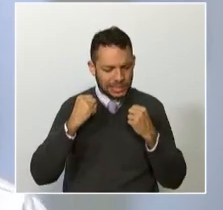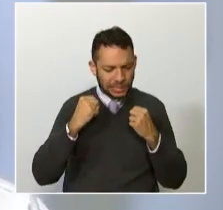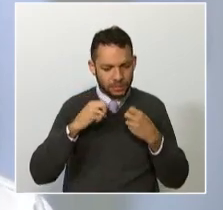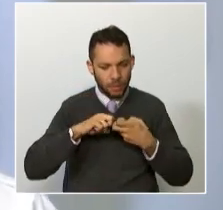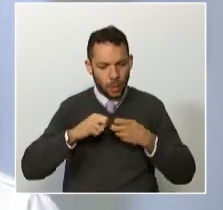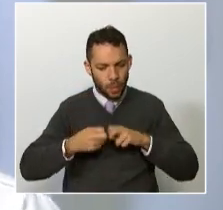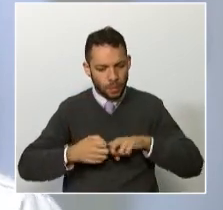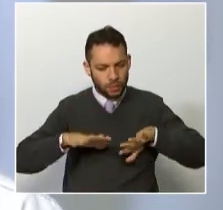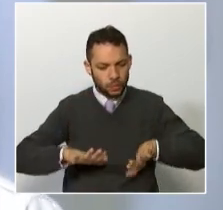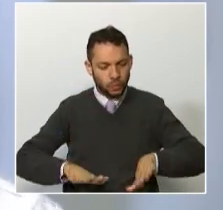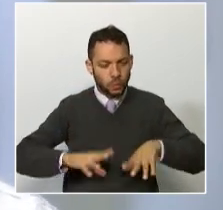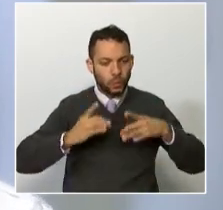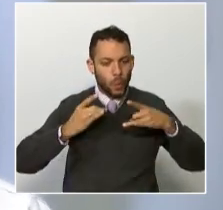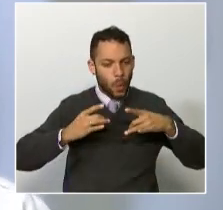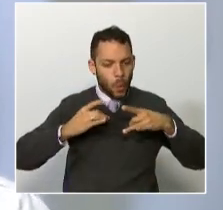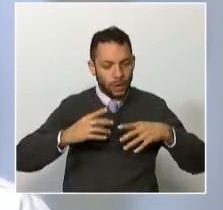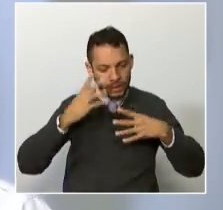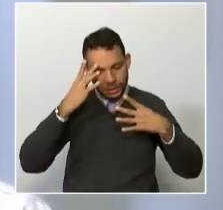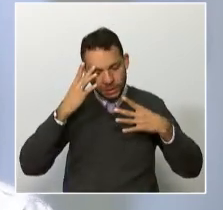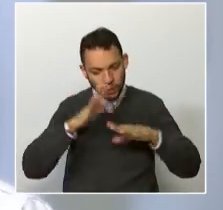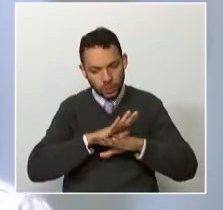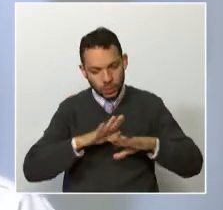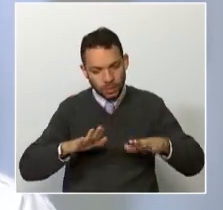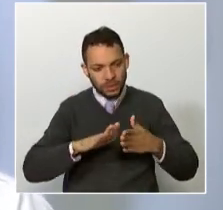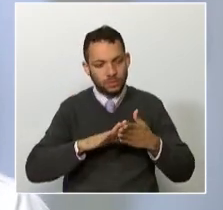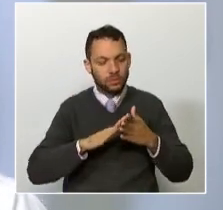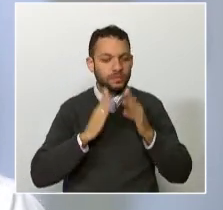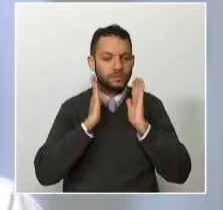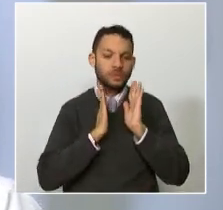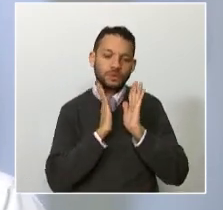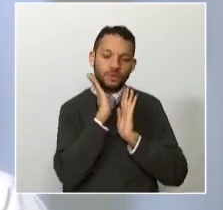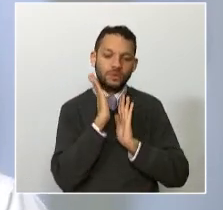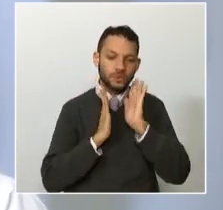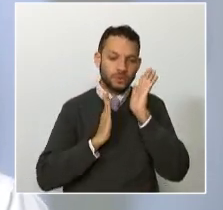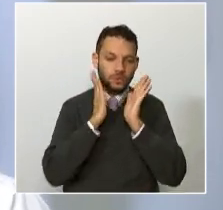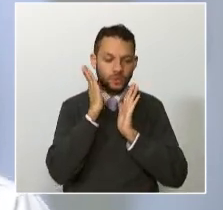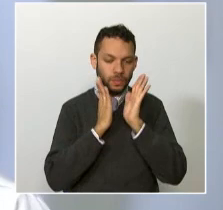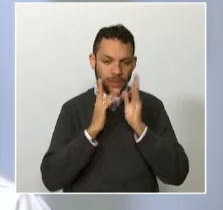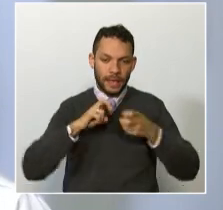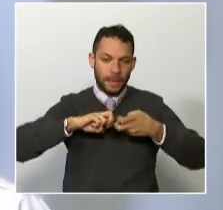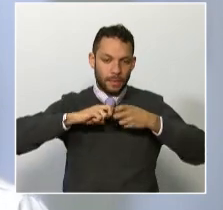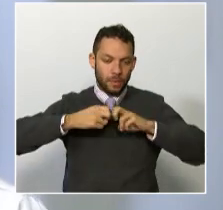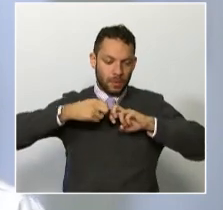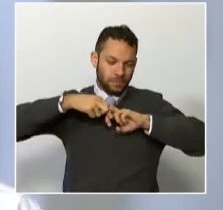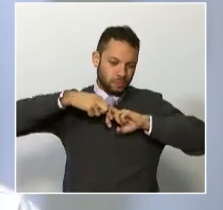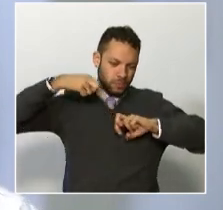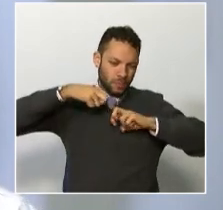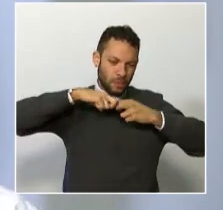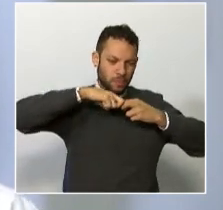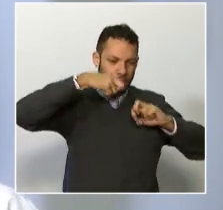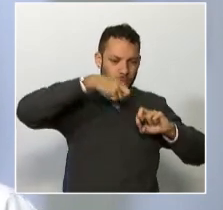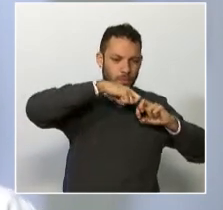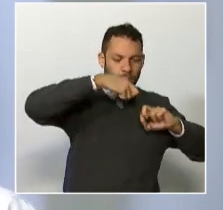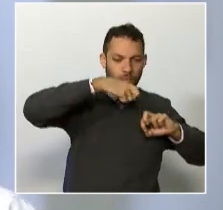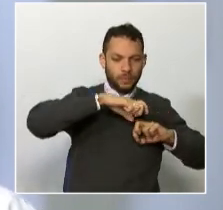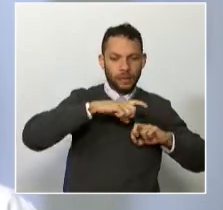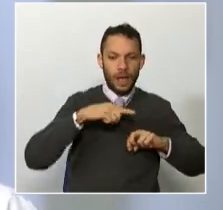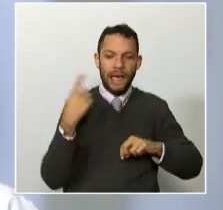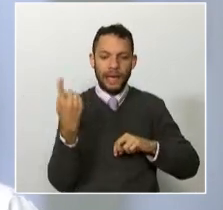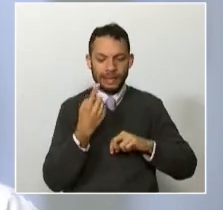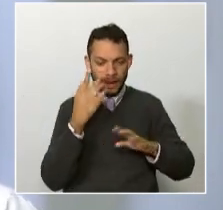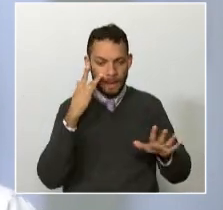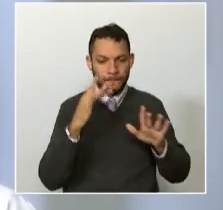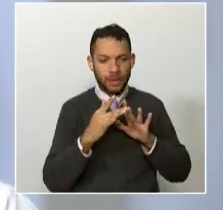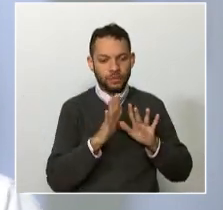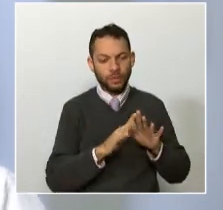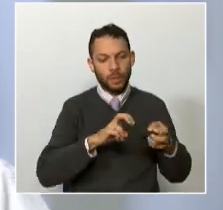ya los dolores, como ya lo refiere el de cabeza, el de cuello, que es no otra cosa que una tensión muscular generalizada y que se irradia